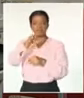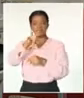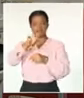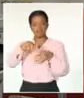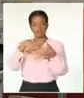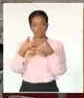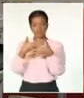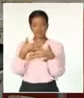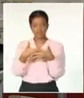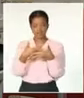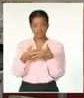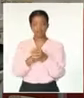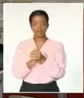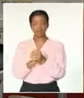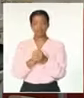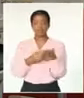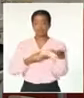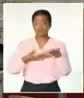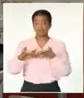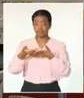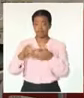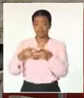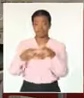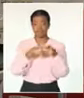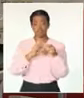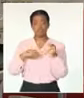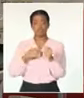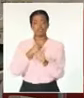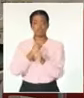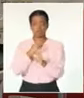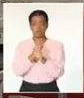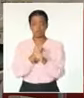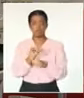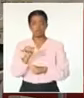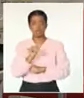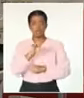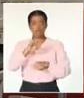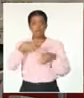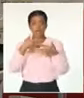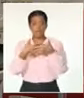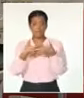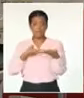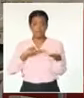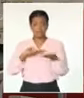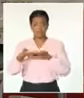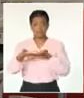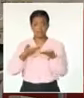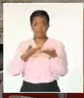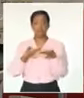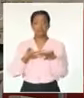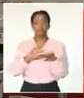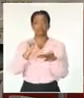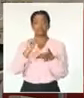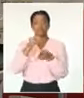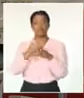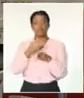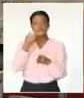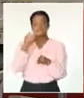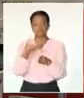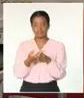Nuestra sociedad mercantil también está trabajando activamente y nuestra empresa importadora y exportadora está representando al